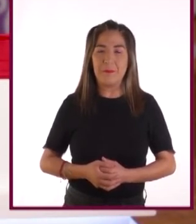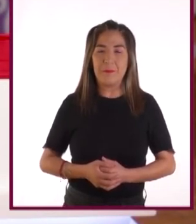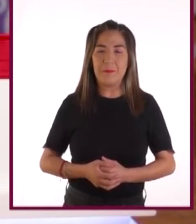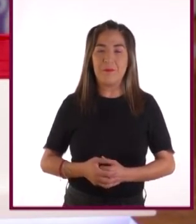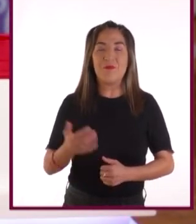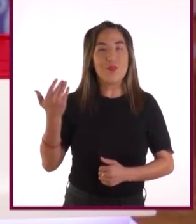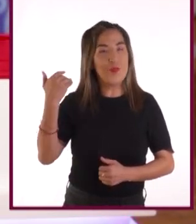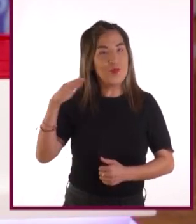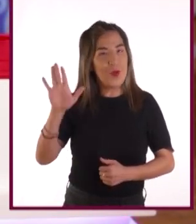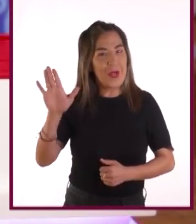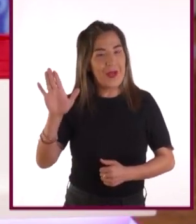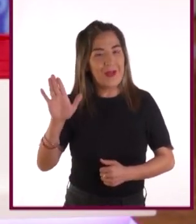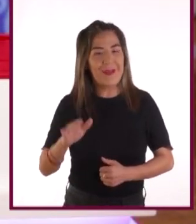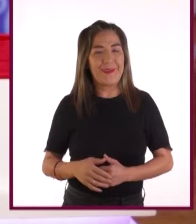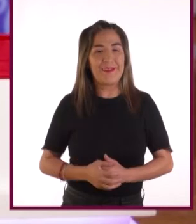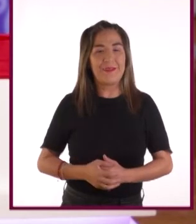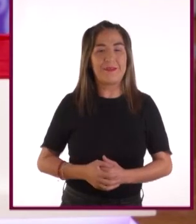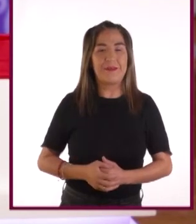Fue Ajá.